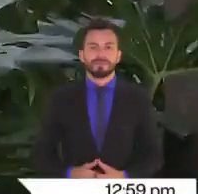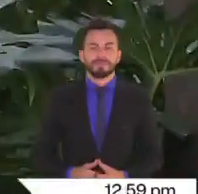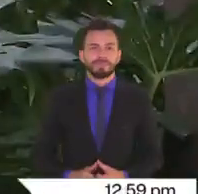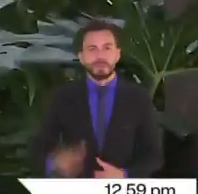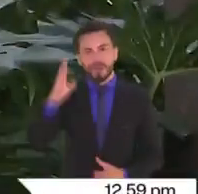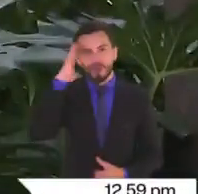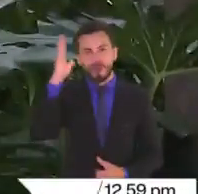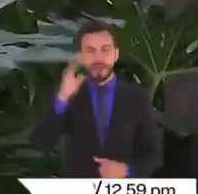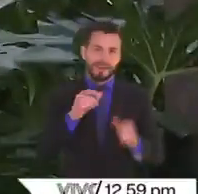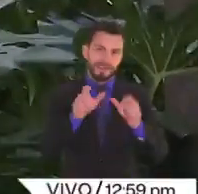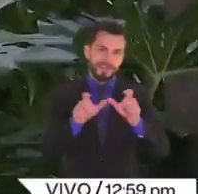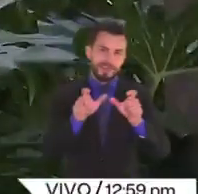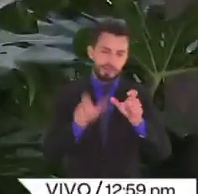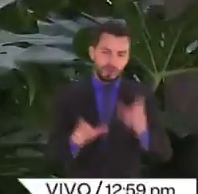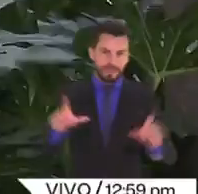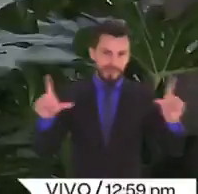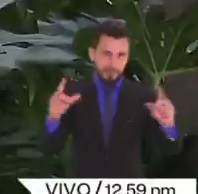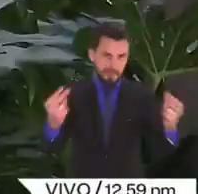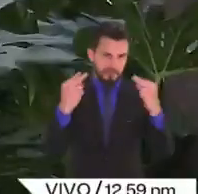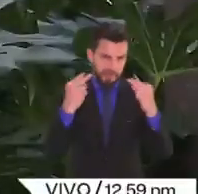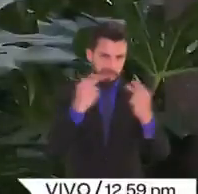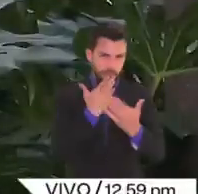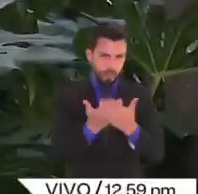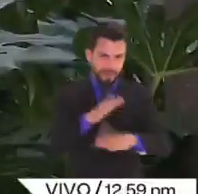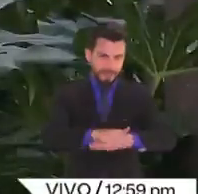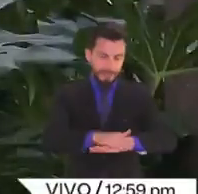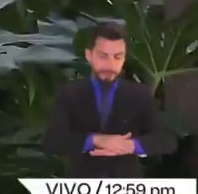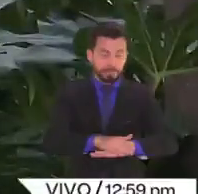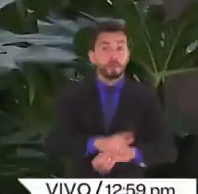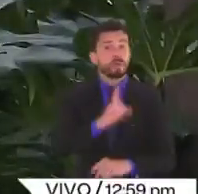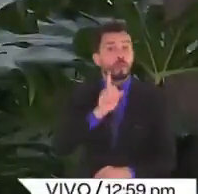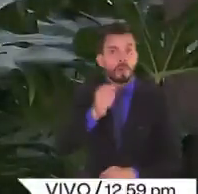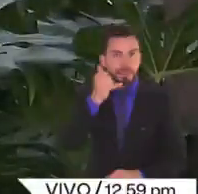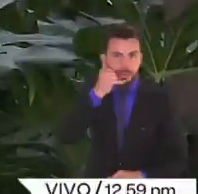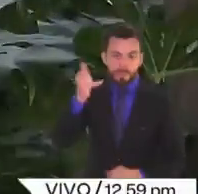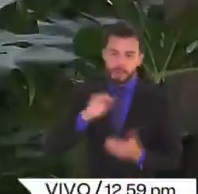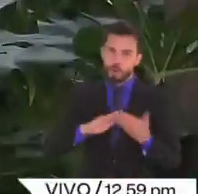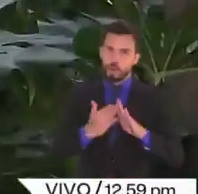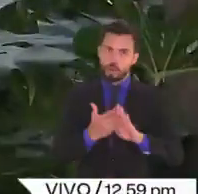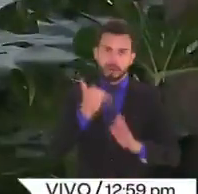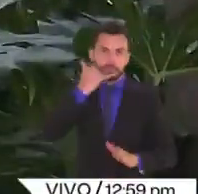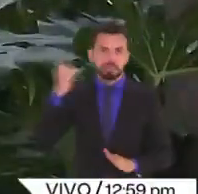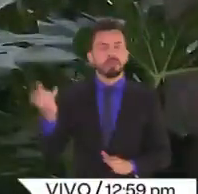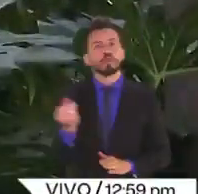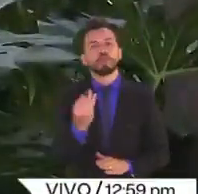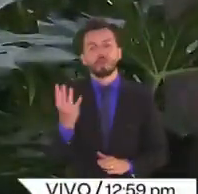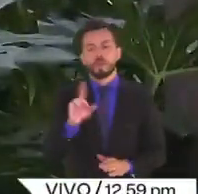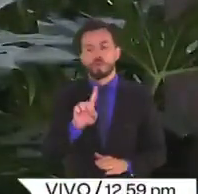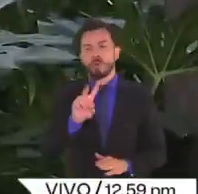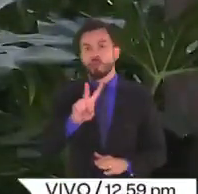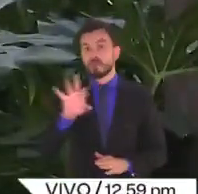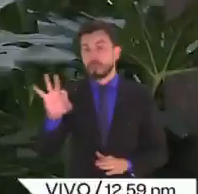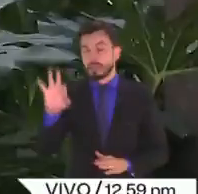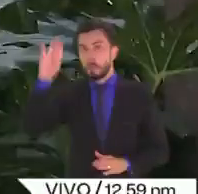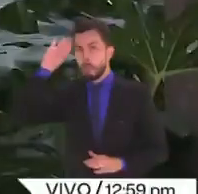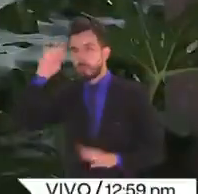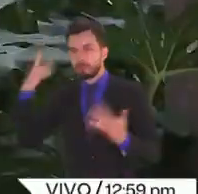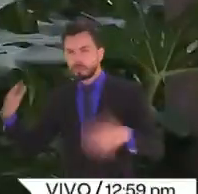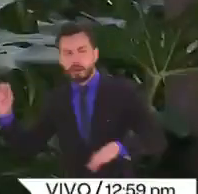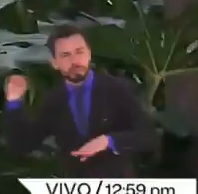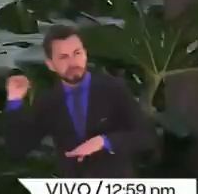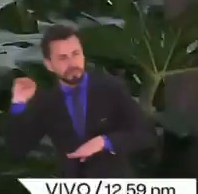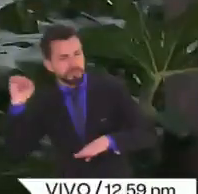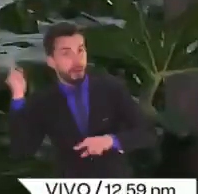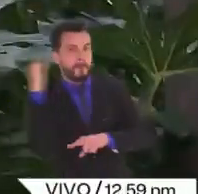Hola televidentes buenas tardes pues fue gracias a una llamada de la comunidad al 123 que la policía llegó hasta